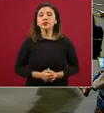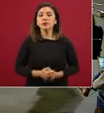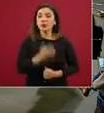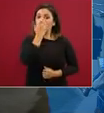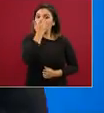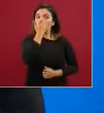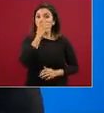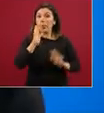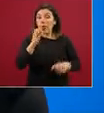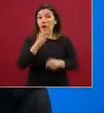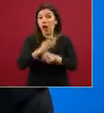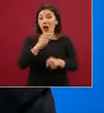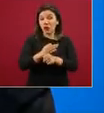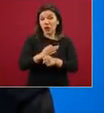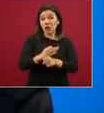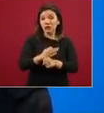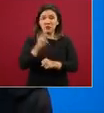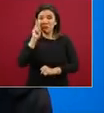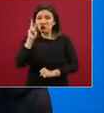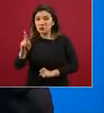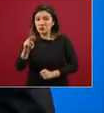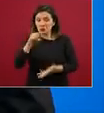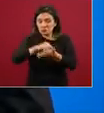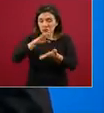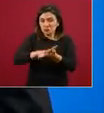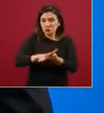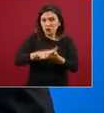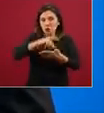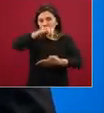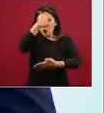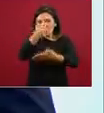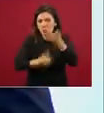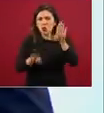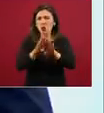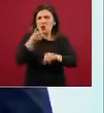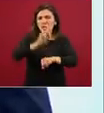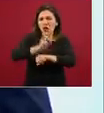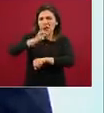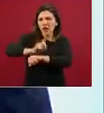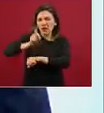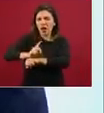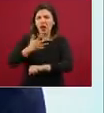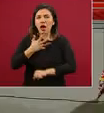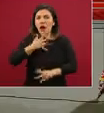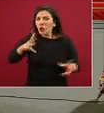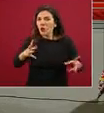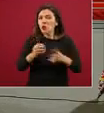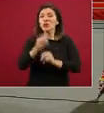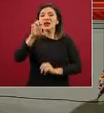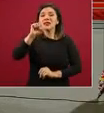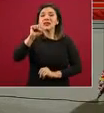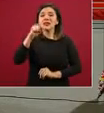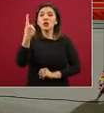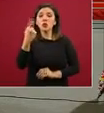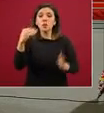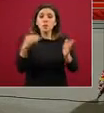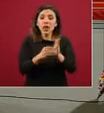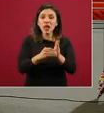Hemos recibido, según el conteo que llevamos diario, un total de